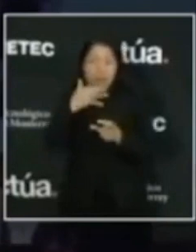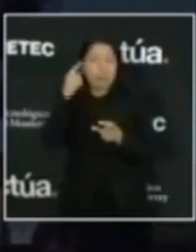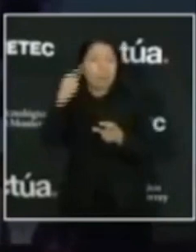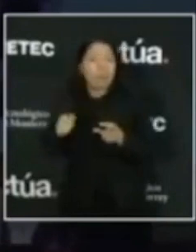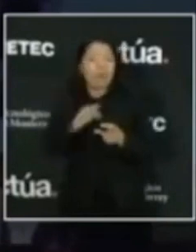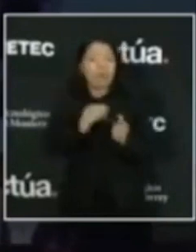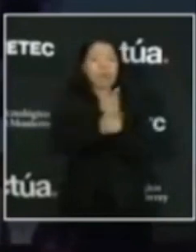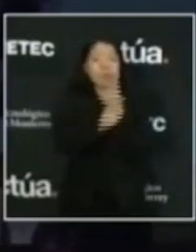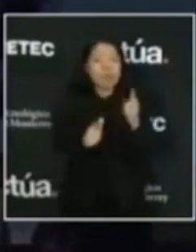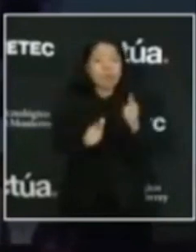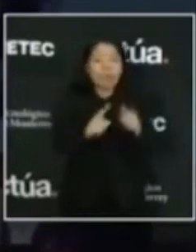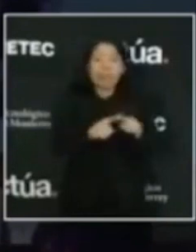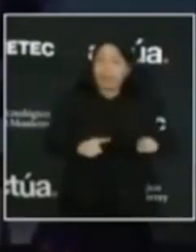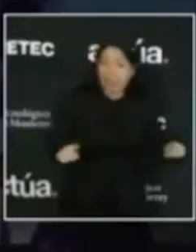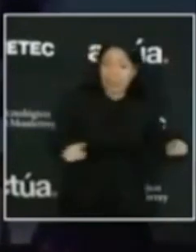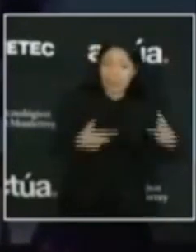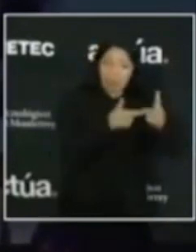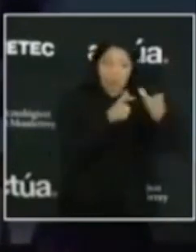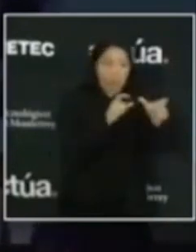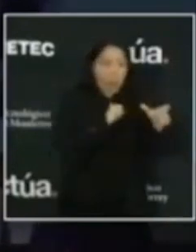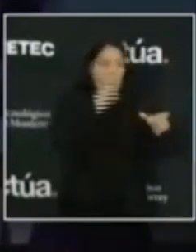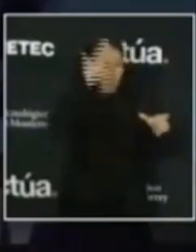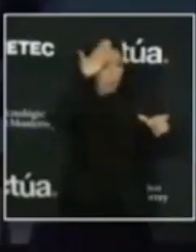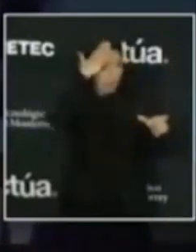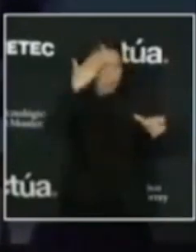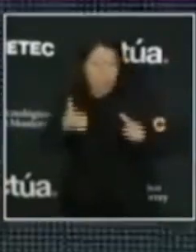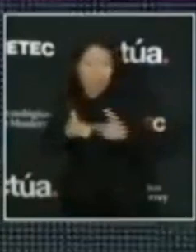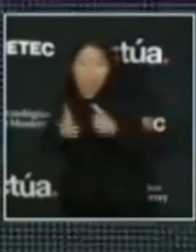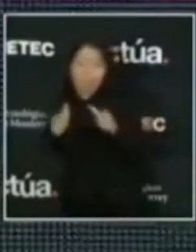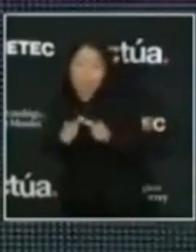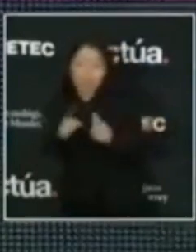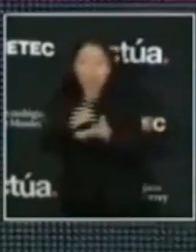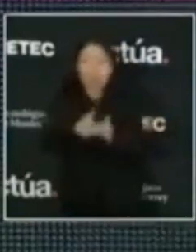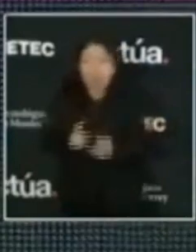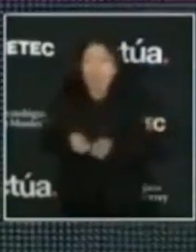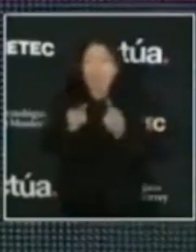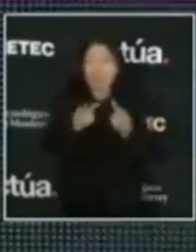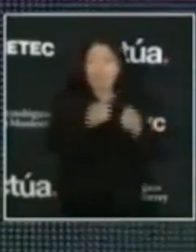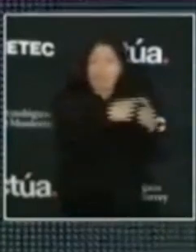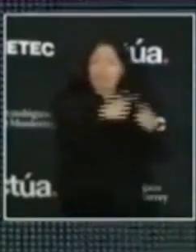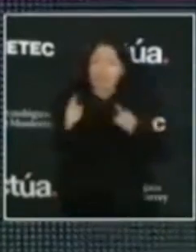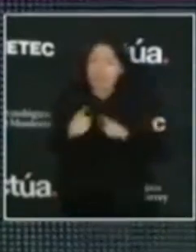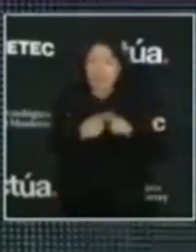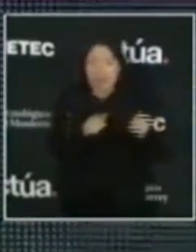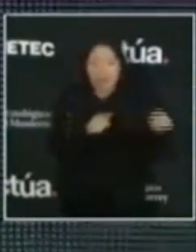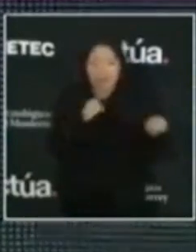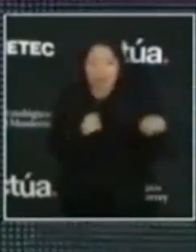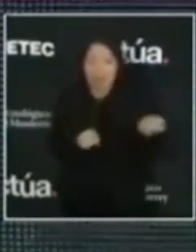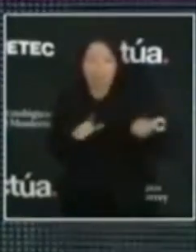distinguir narcotráfico y crimen organizado y entrarle a los delitos de alto impacto, capacitar a las policías, ampliar